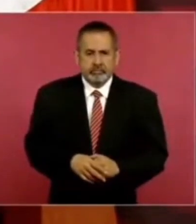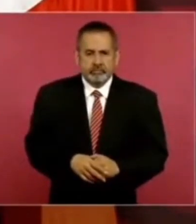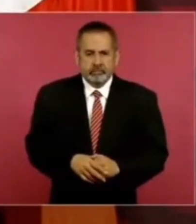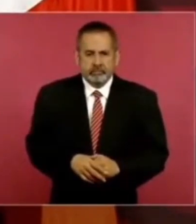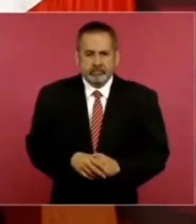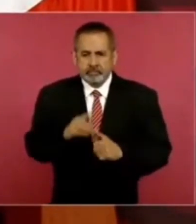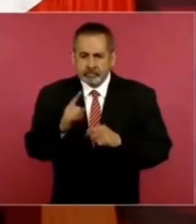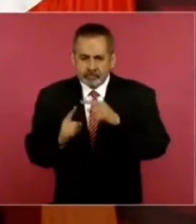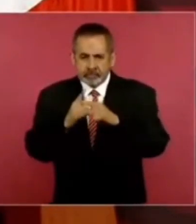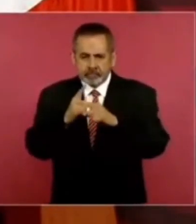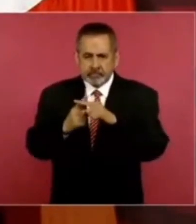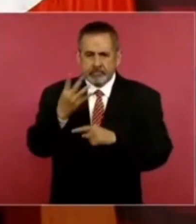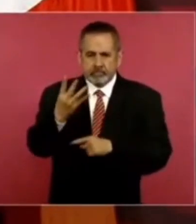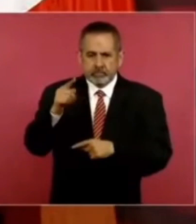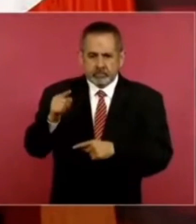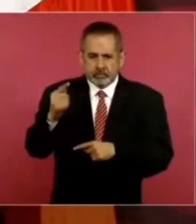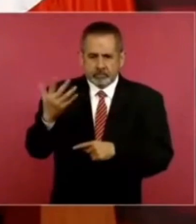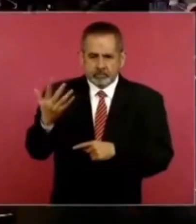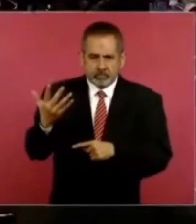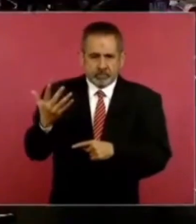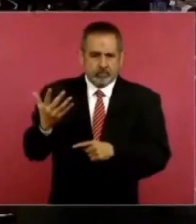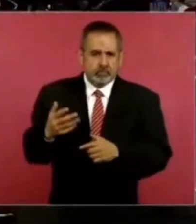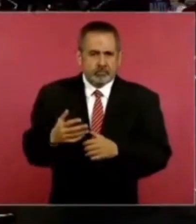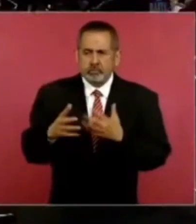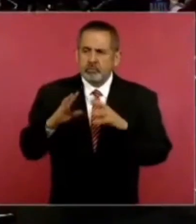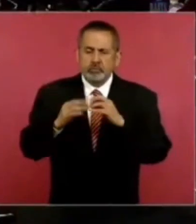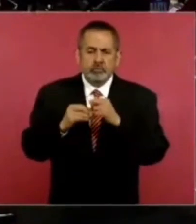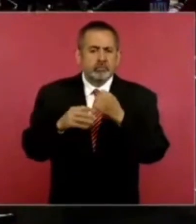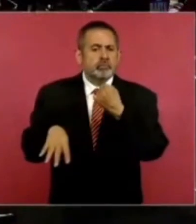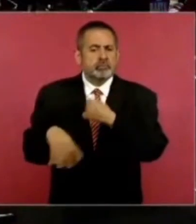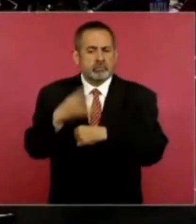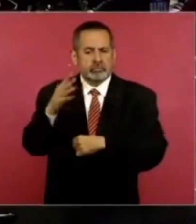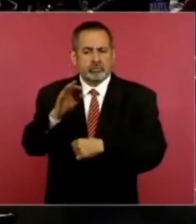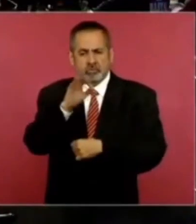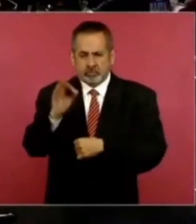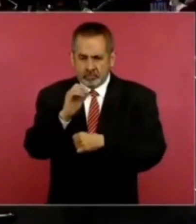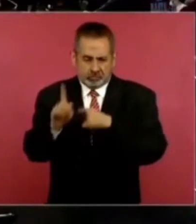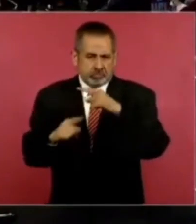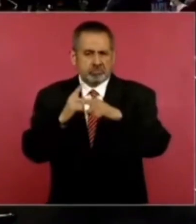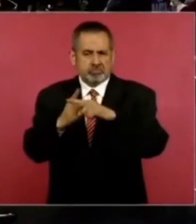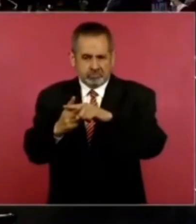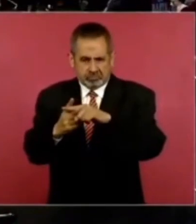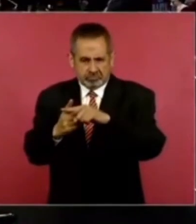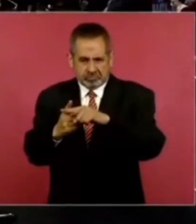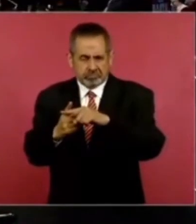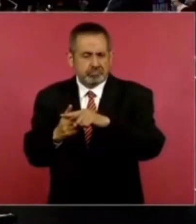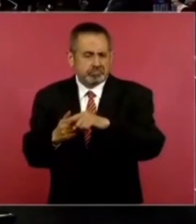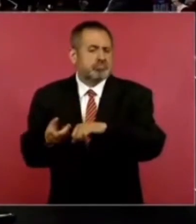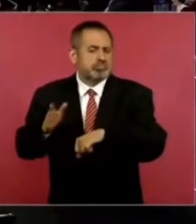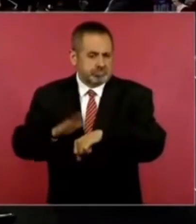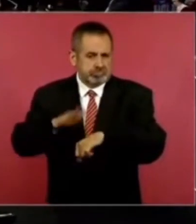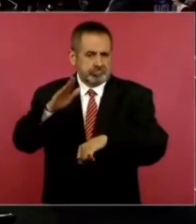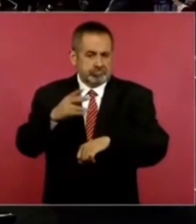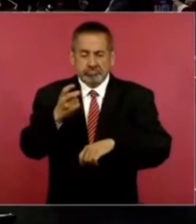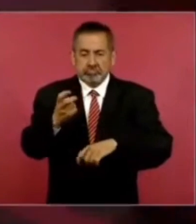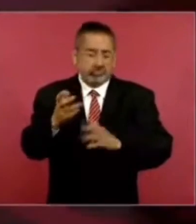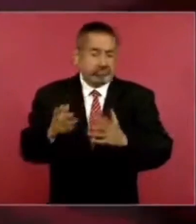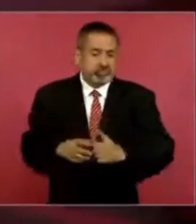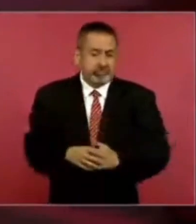más 4.5 son 14% más. Por eso,